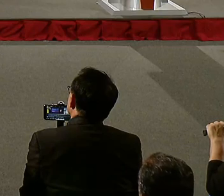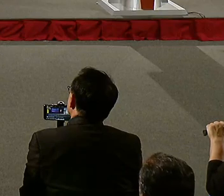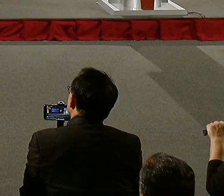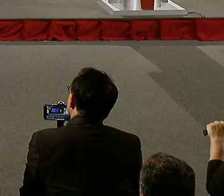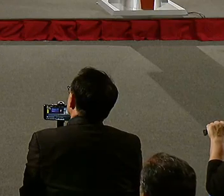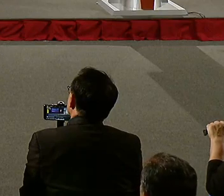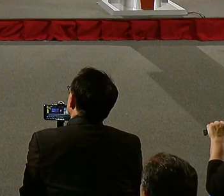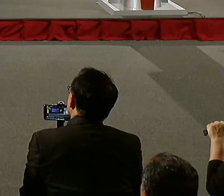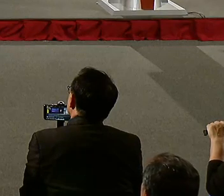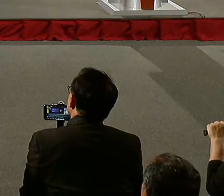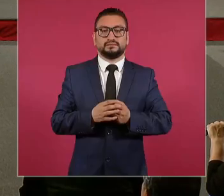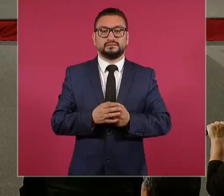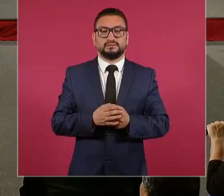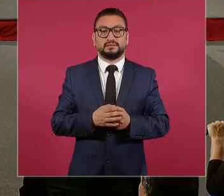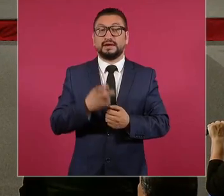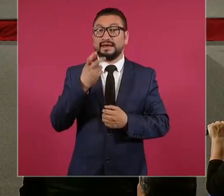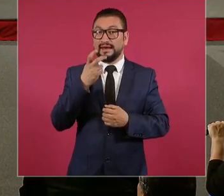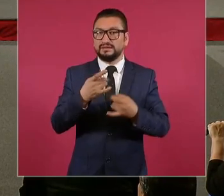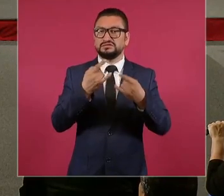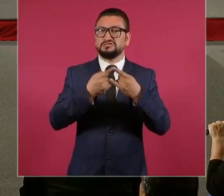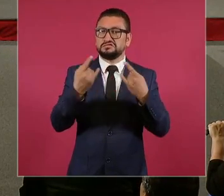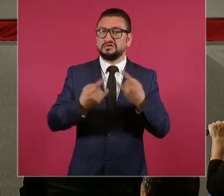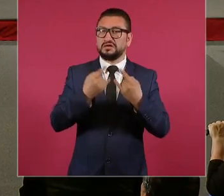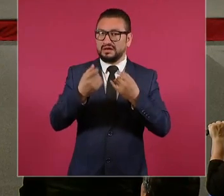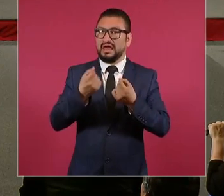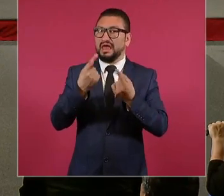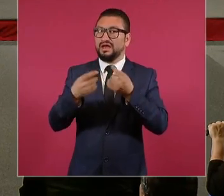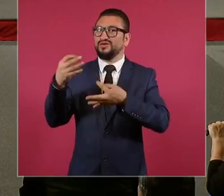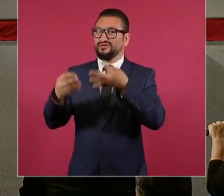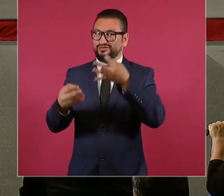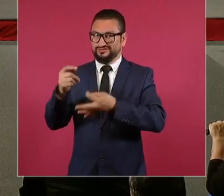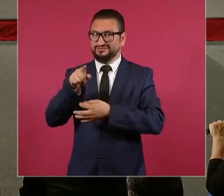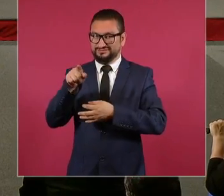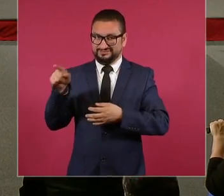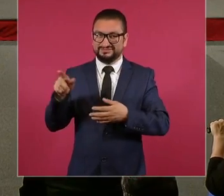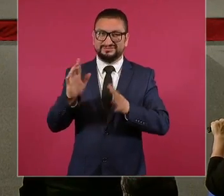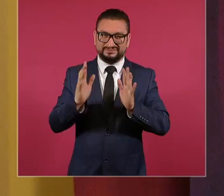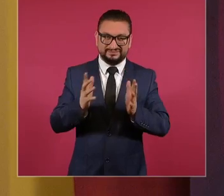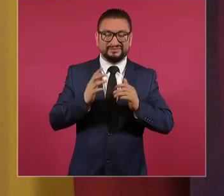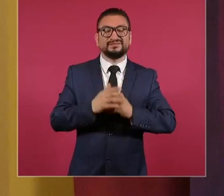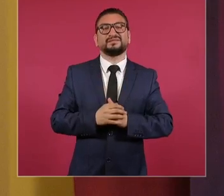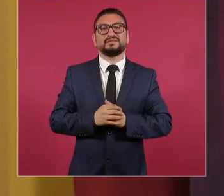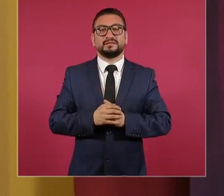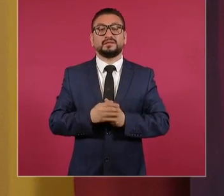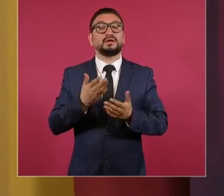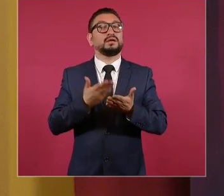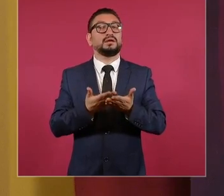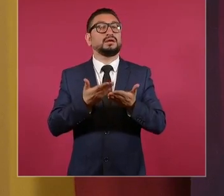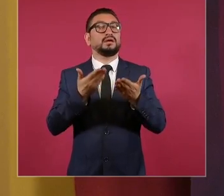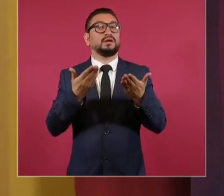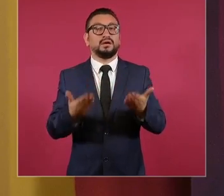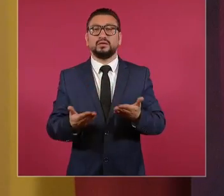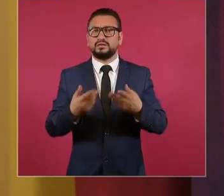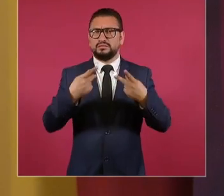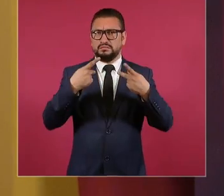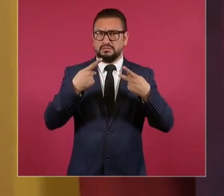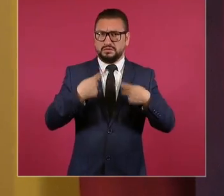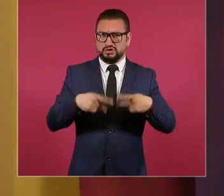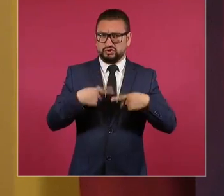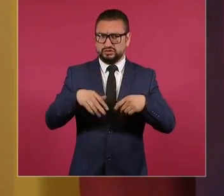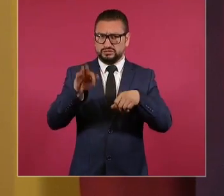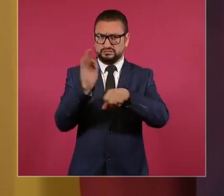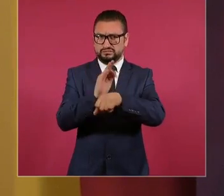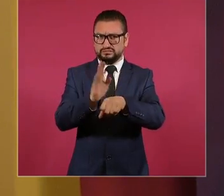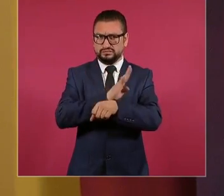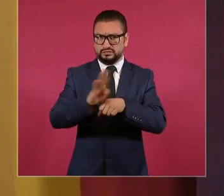algunos casos de jueces. Ahora, ¿cuáles son algunos delincuentes beneficiados